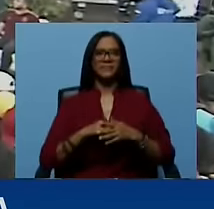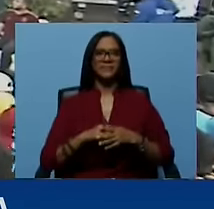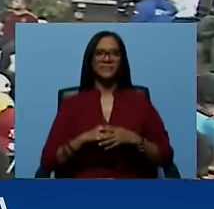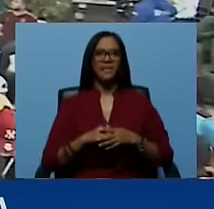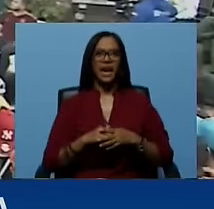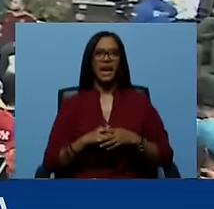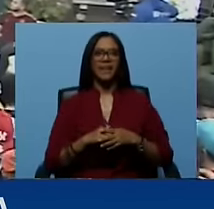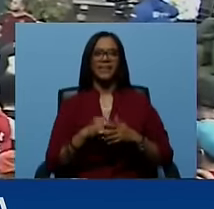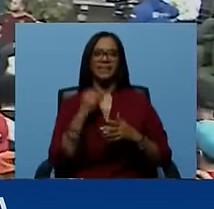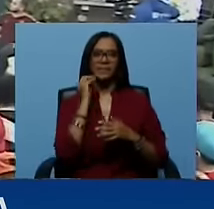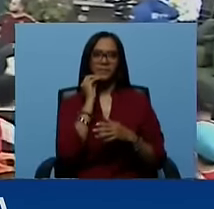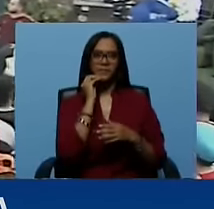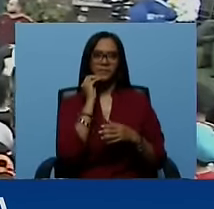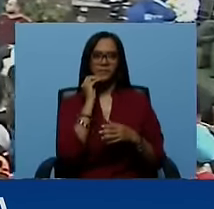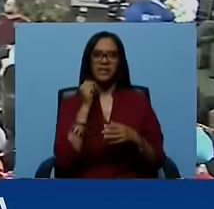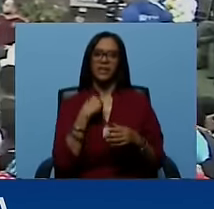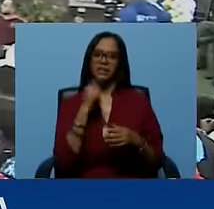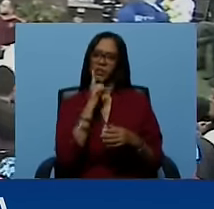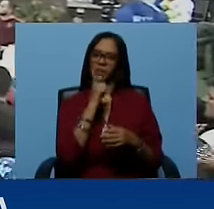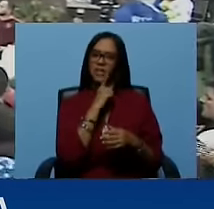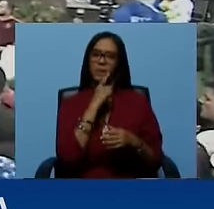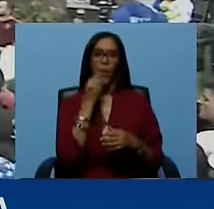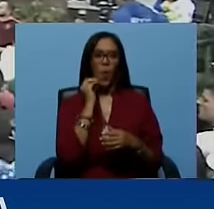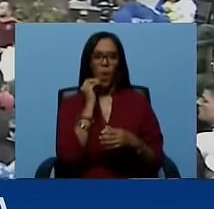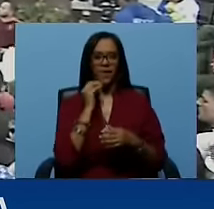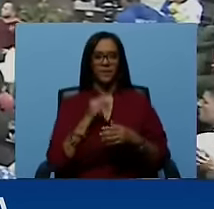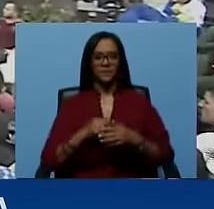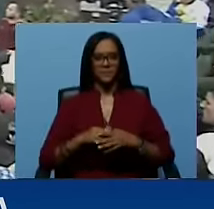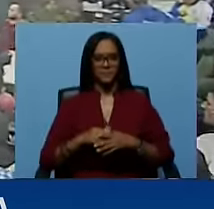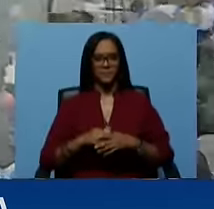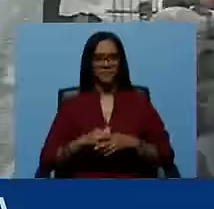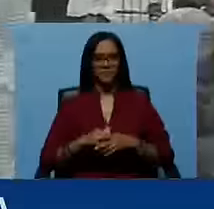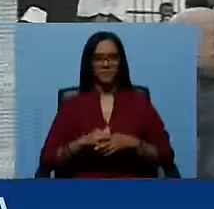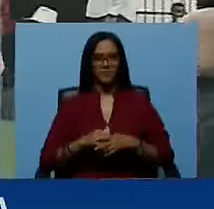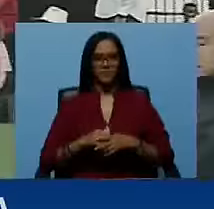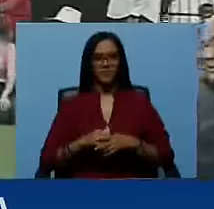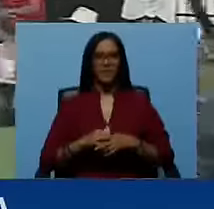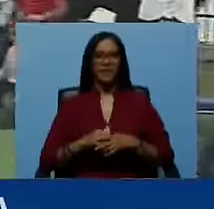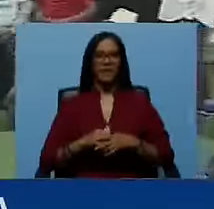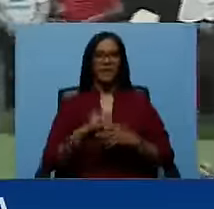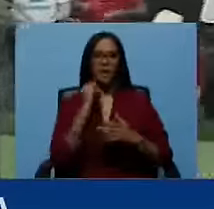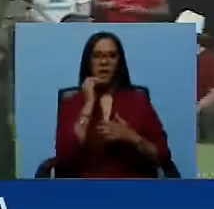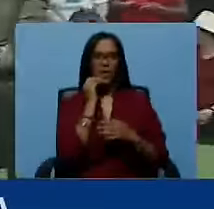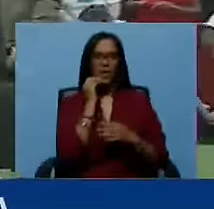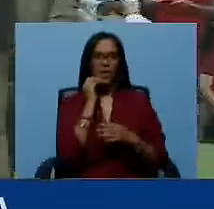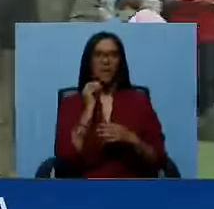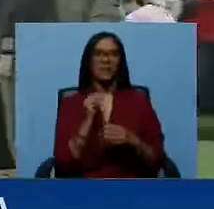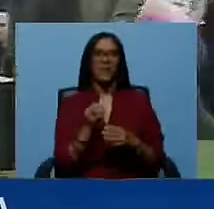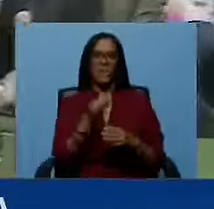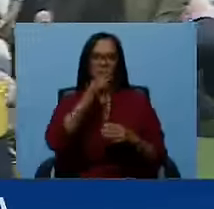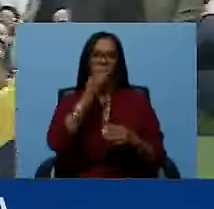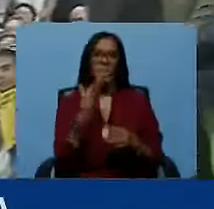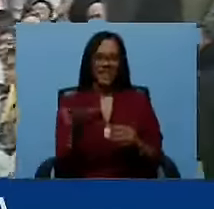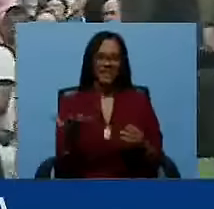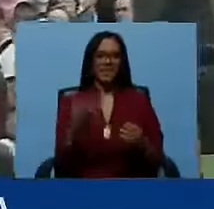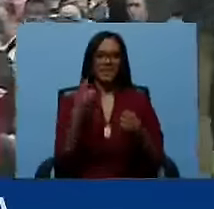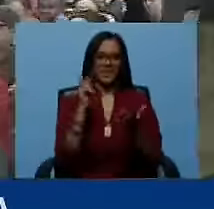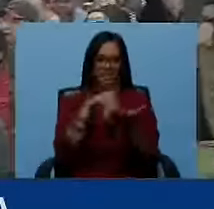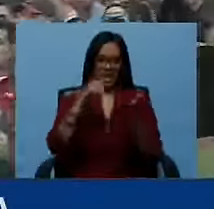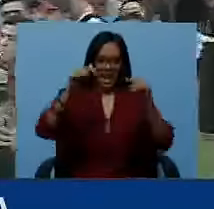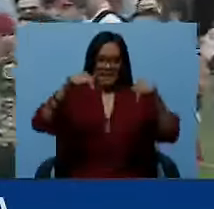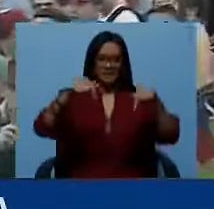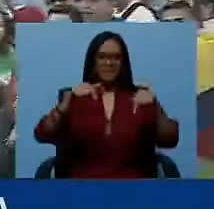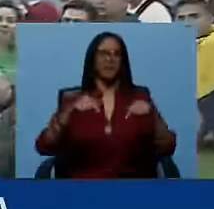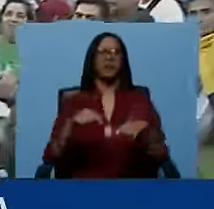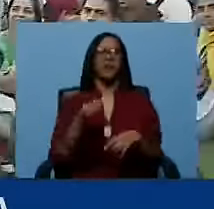a la generación que yo llamo joven y a la generación genial que está aquí presente.